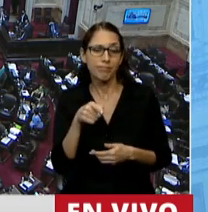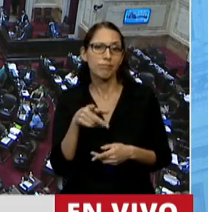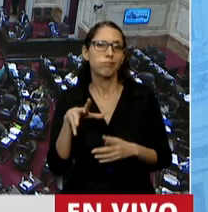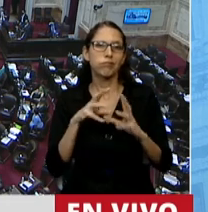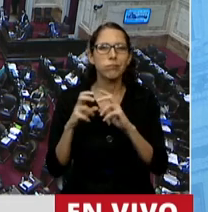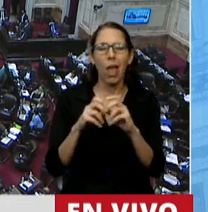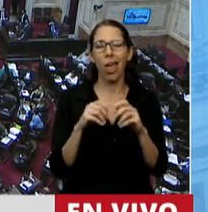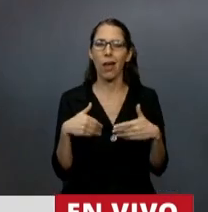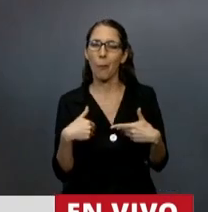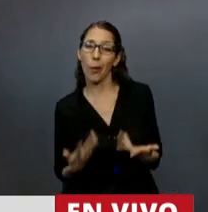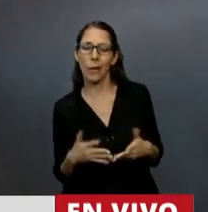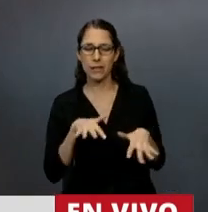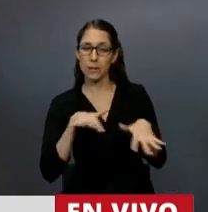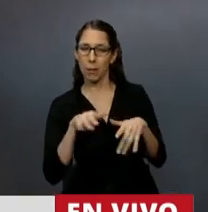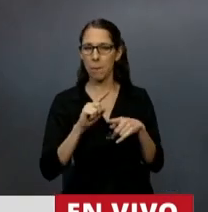oportunismo político explícito,